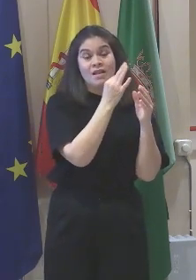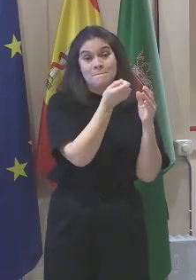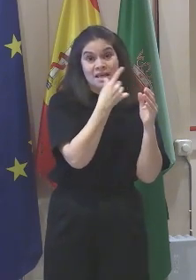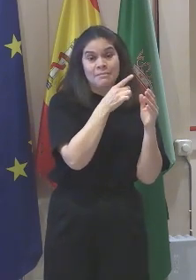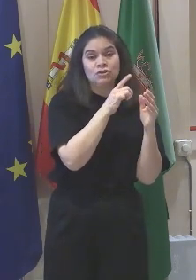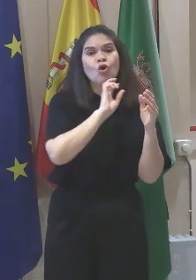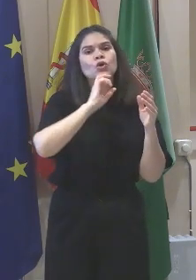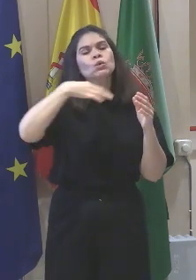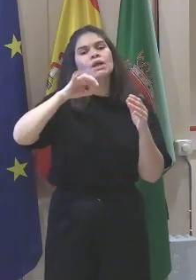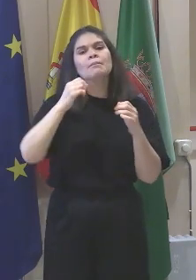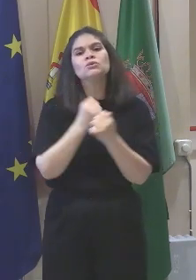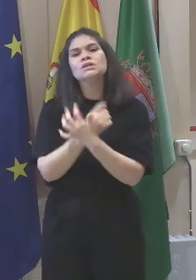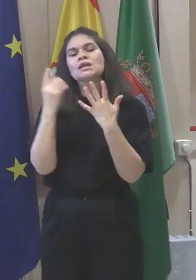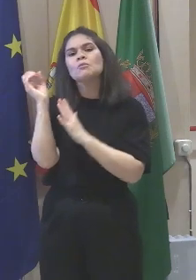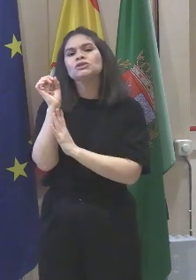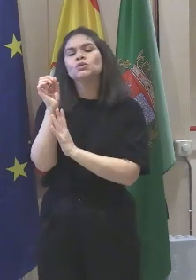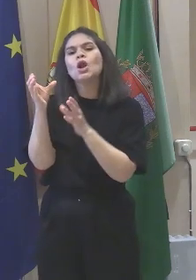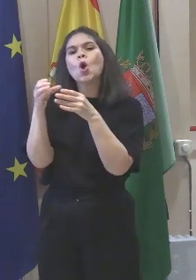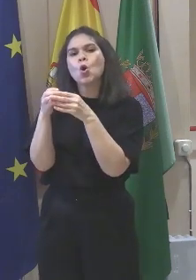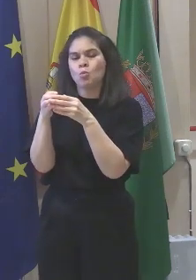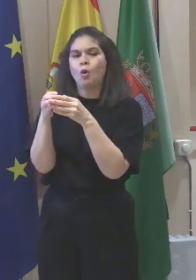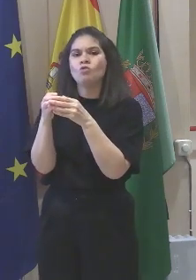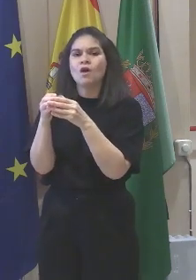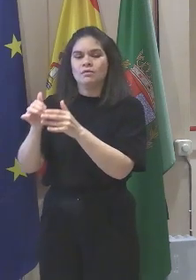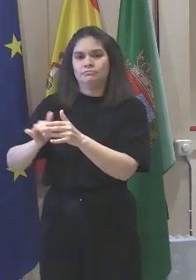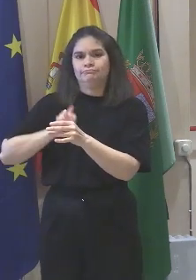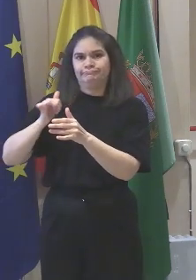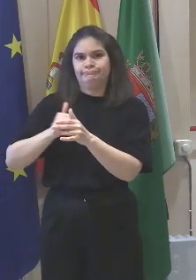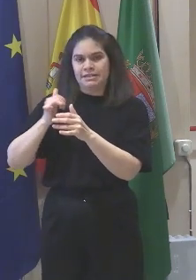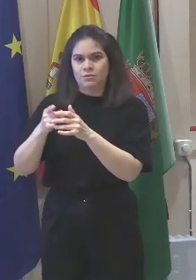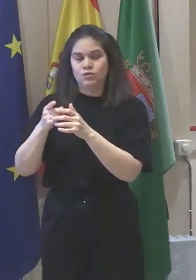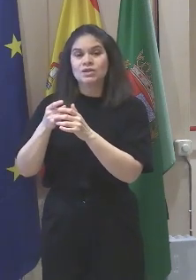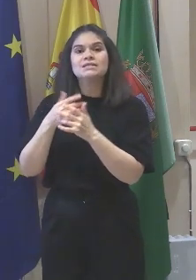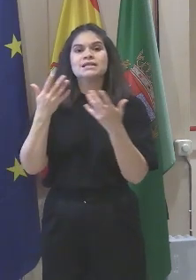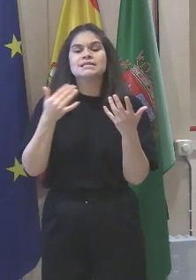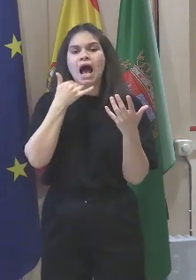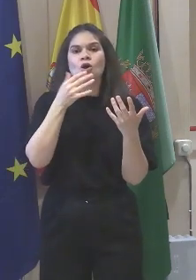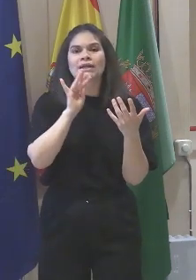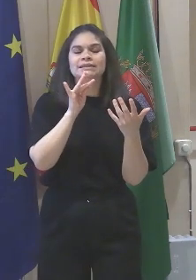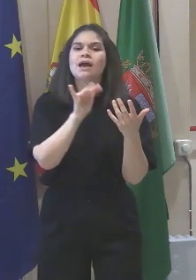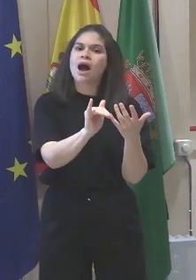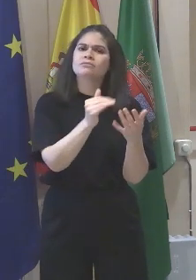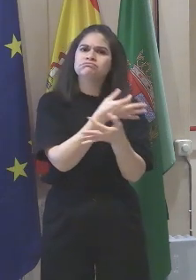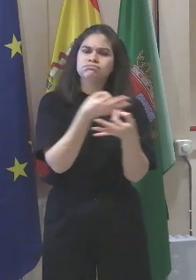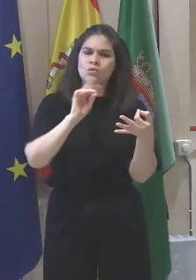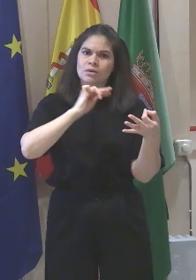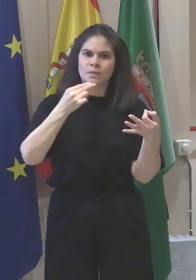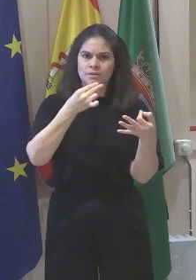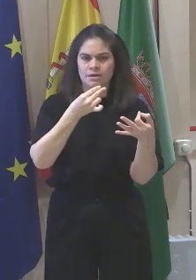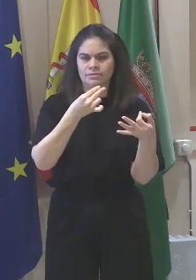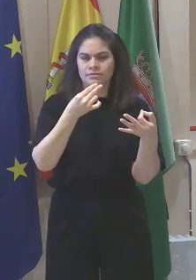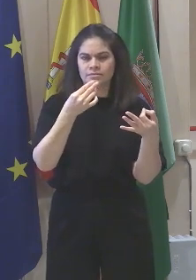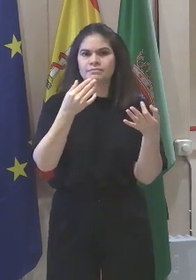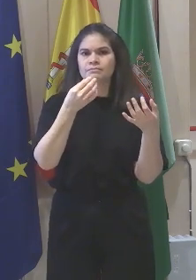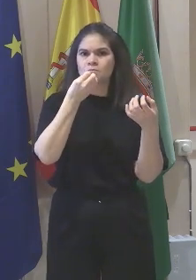un 16% en el grupo de placebo. Por lo tanto, es algo que desde luego tiene una eficacia indudable.